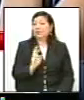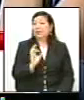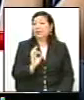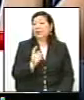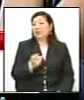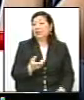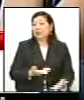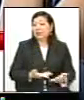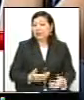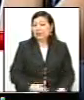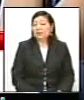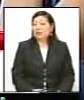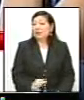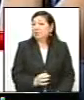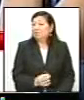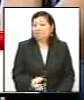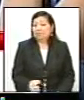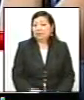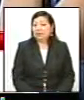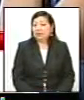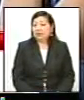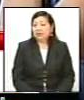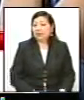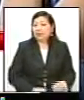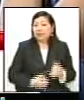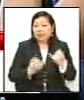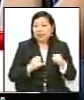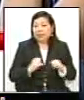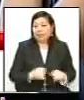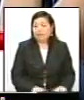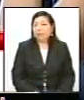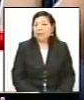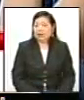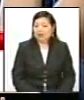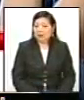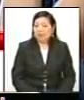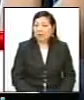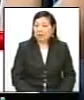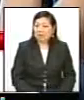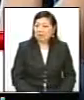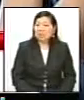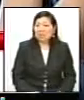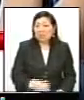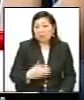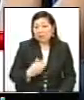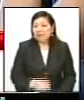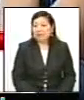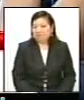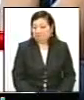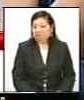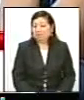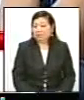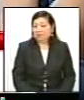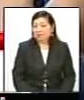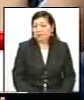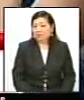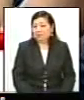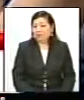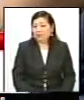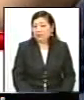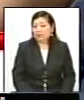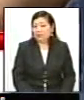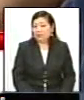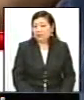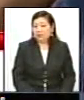es el argumento, ¿no? Y si no, en todo caso, reforzar el informe para poder saber si corresponde o no, ¿no? Congresista Beteta, para